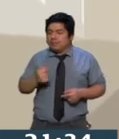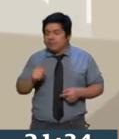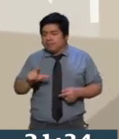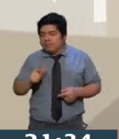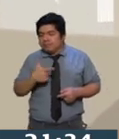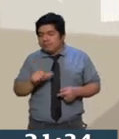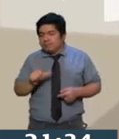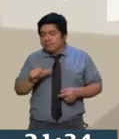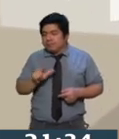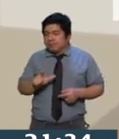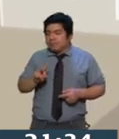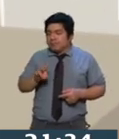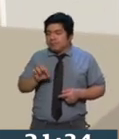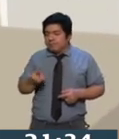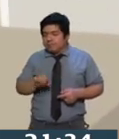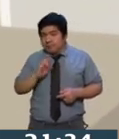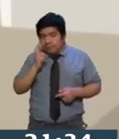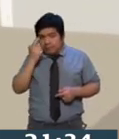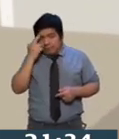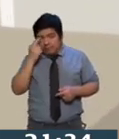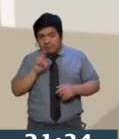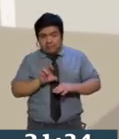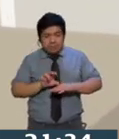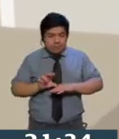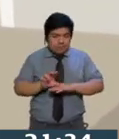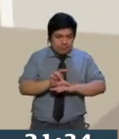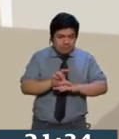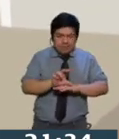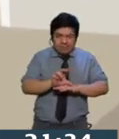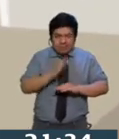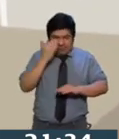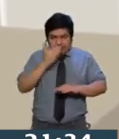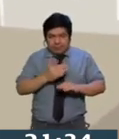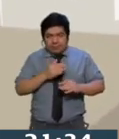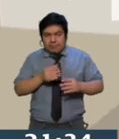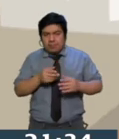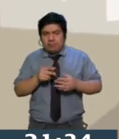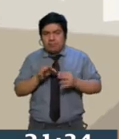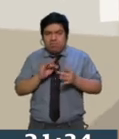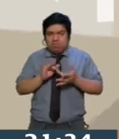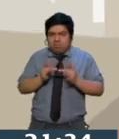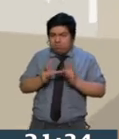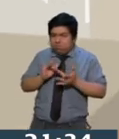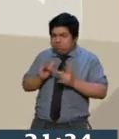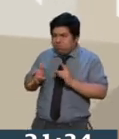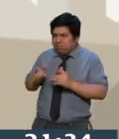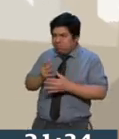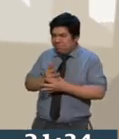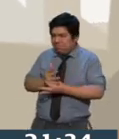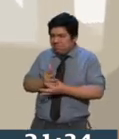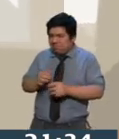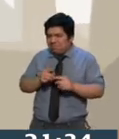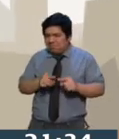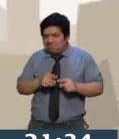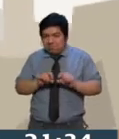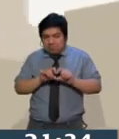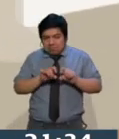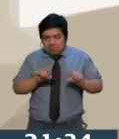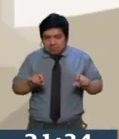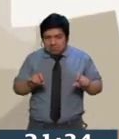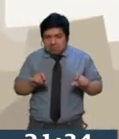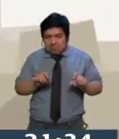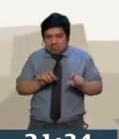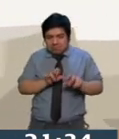del incidente que tuvo el Tren Maya hace un par de días, que en redes sociales empezó a circular, y cito textual,